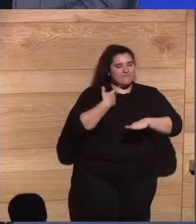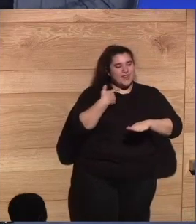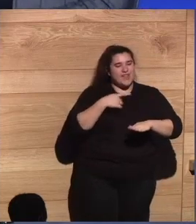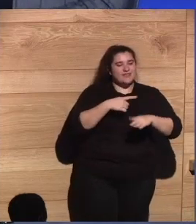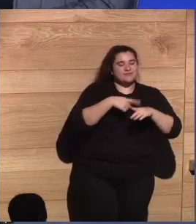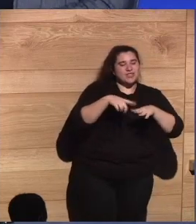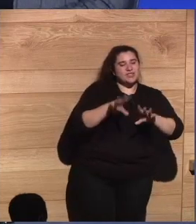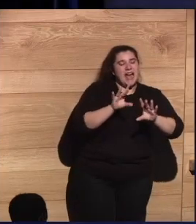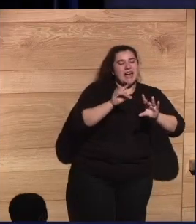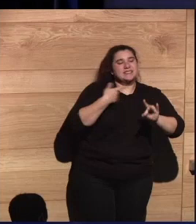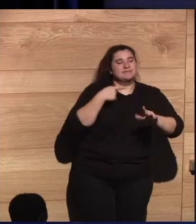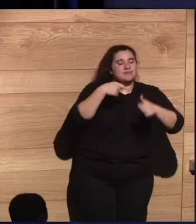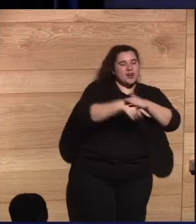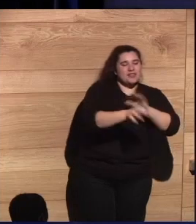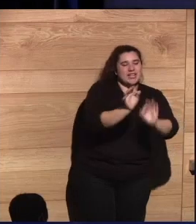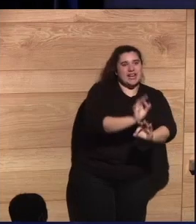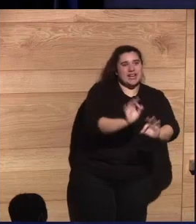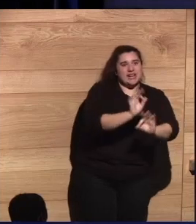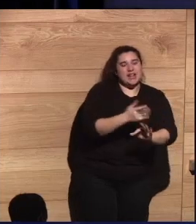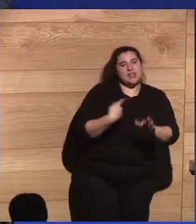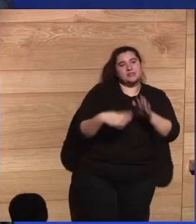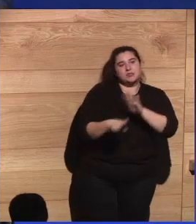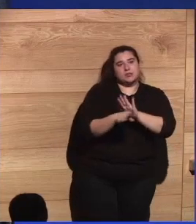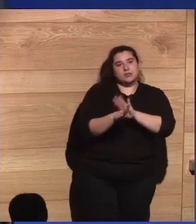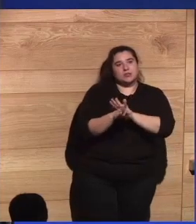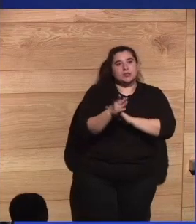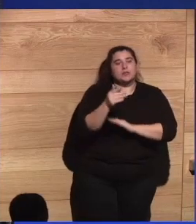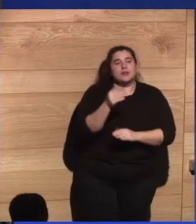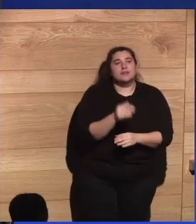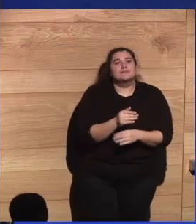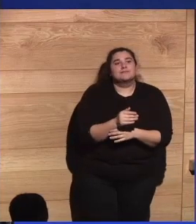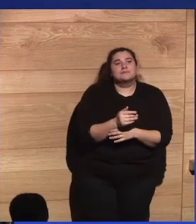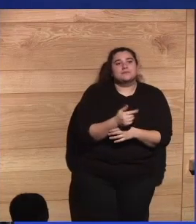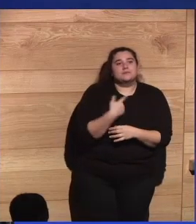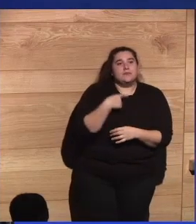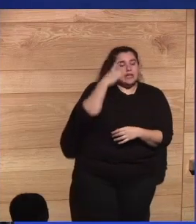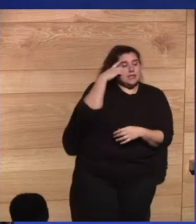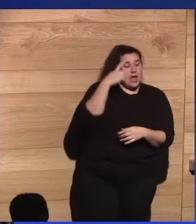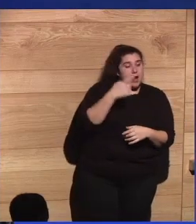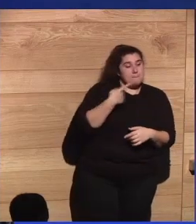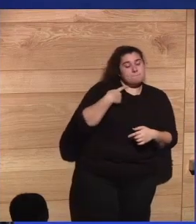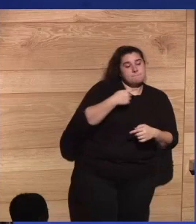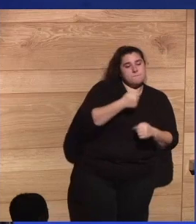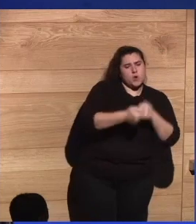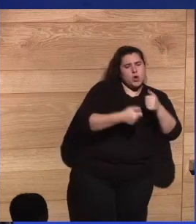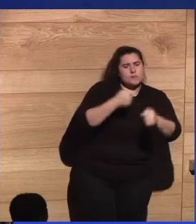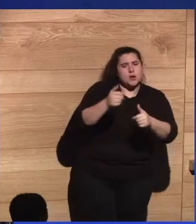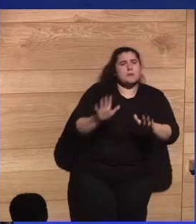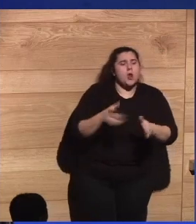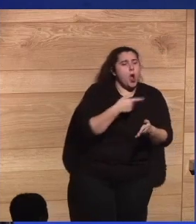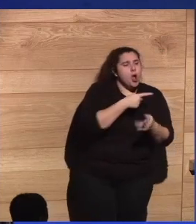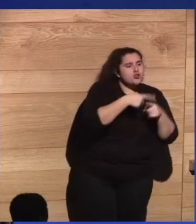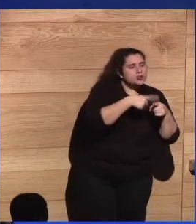las cosas en vez de usar una disciplina como el buceo. Sabemos muy poquito de muchas cosas y